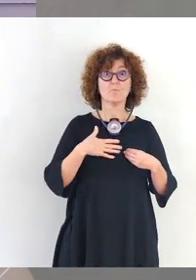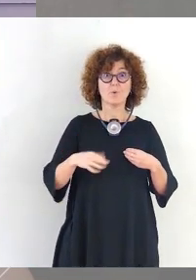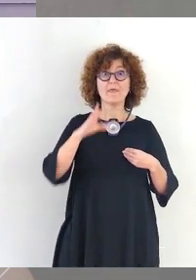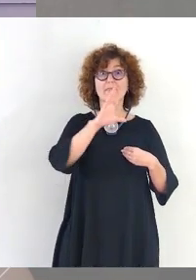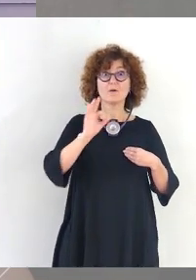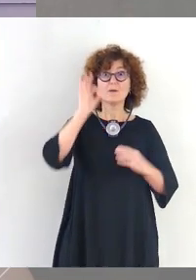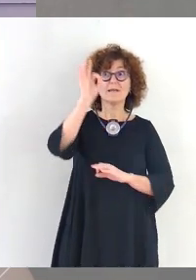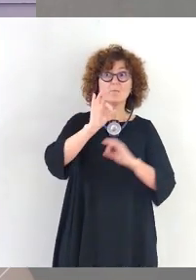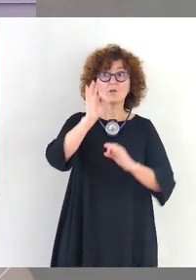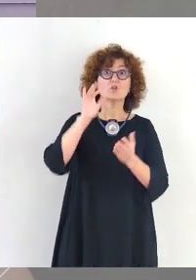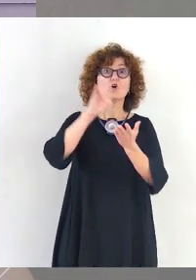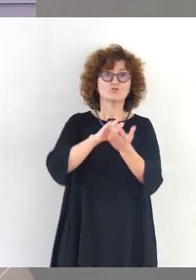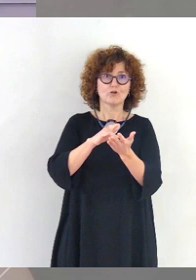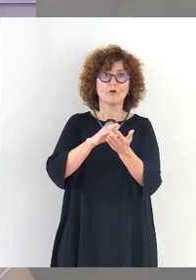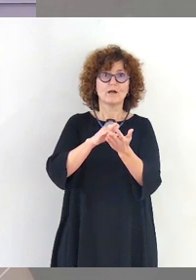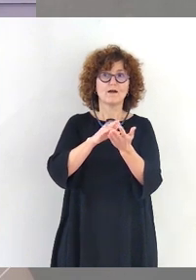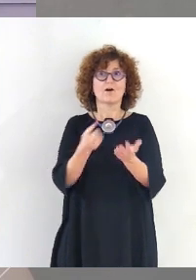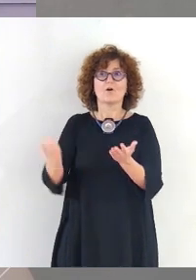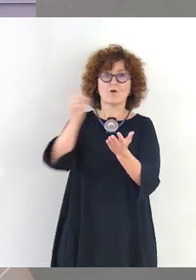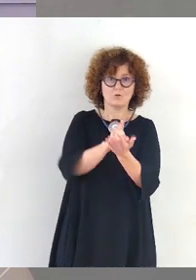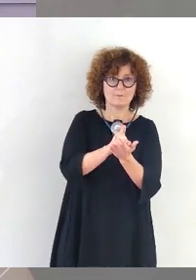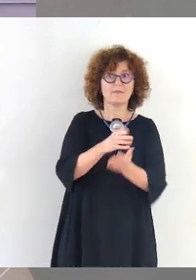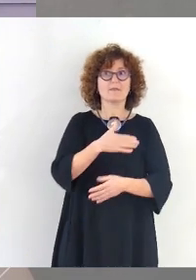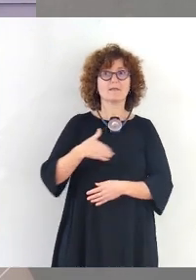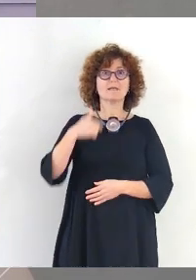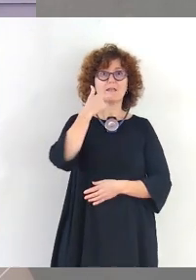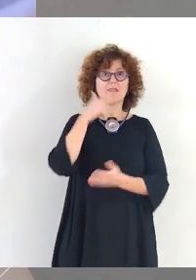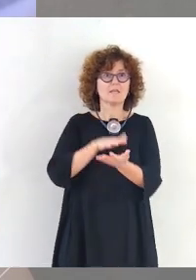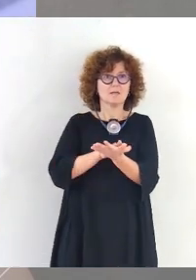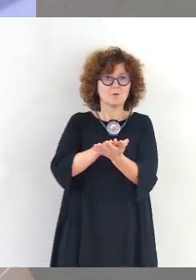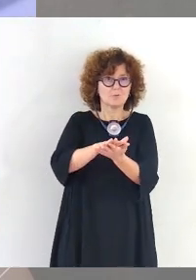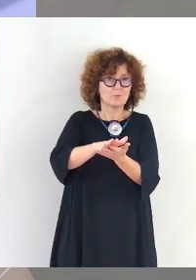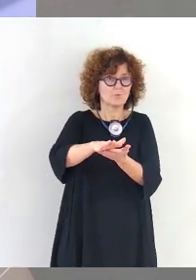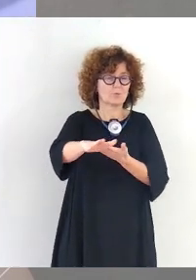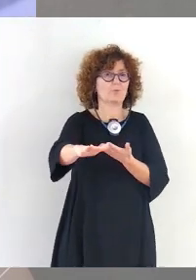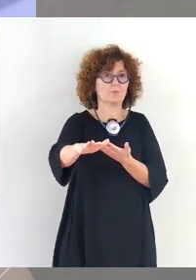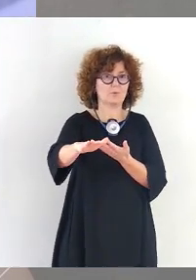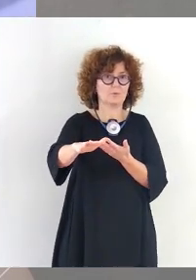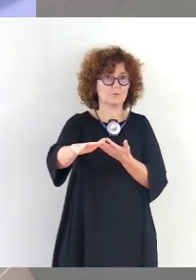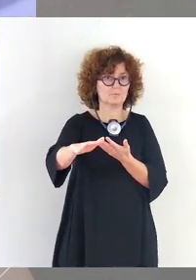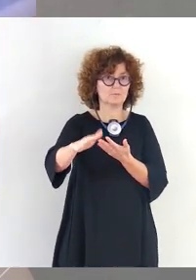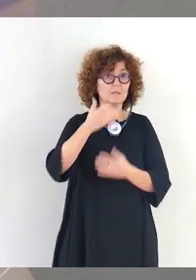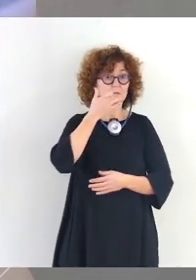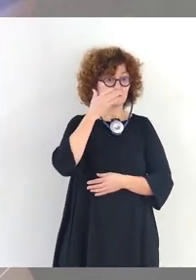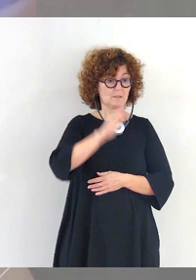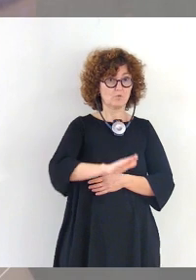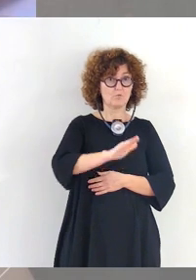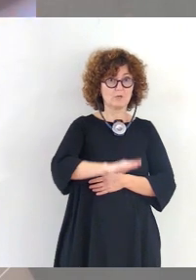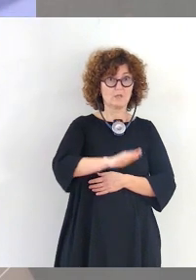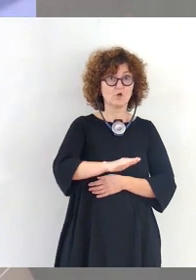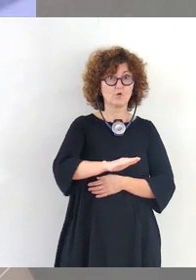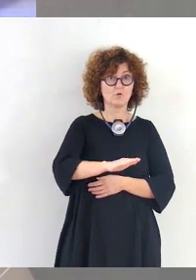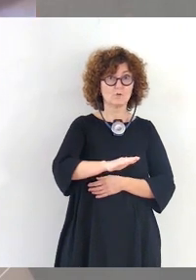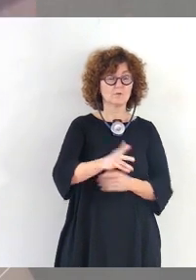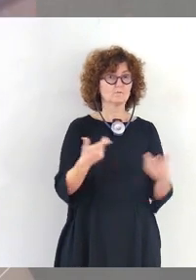descio una segunda vez Es decir hay un impacto intergeneracional de esto si un niño sufre un